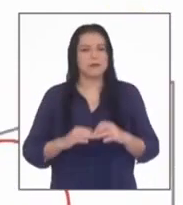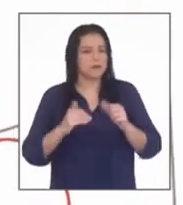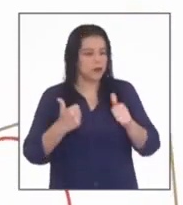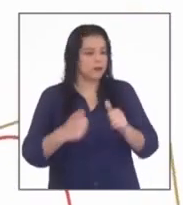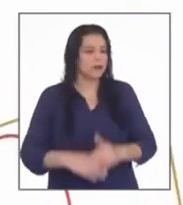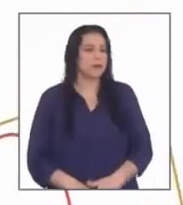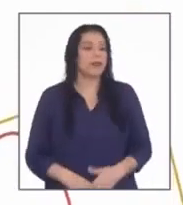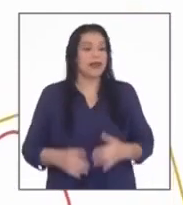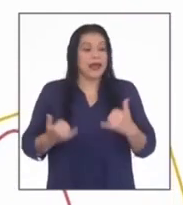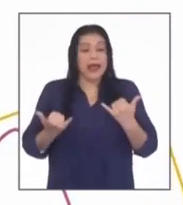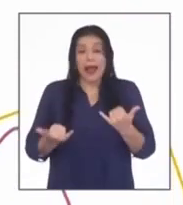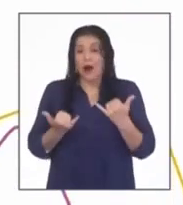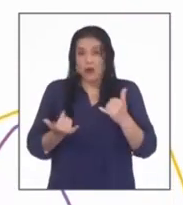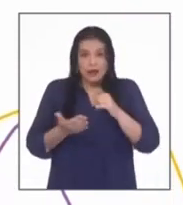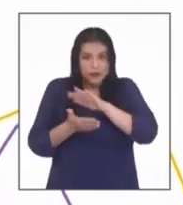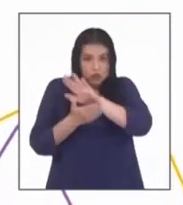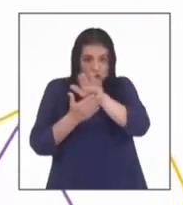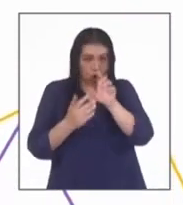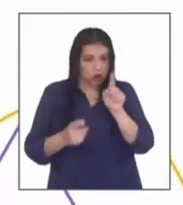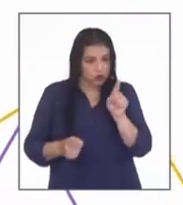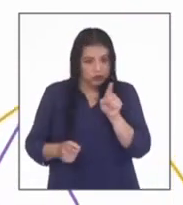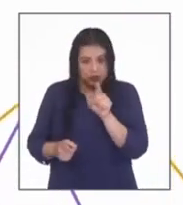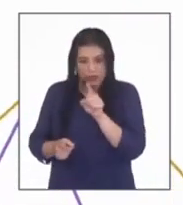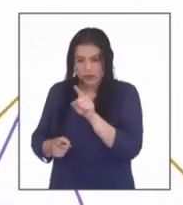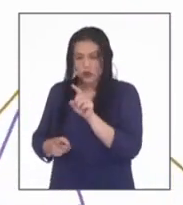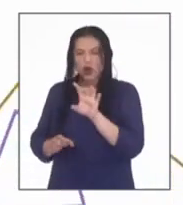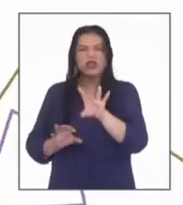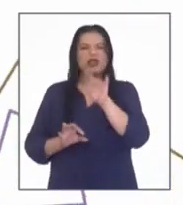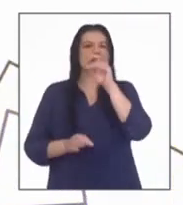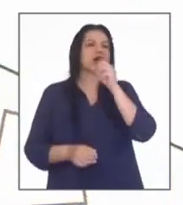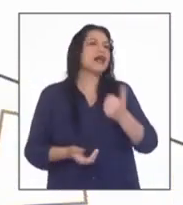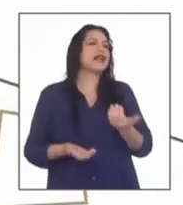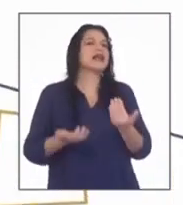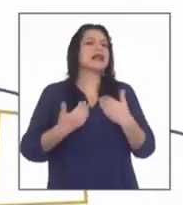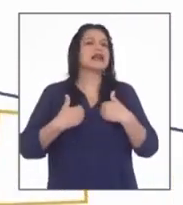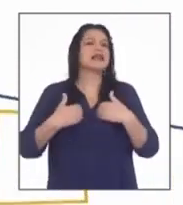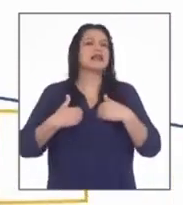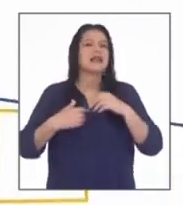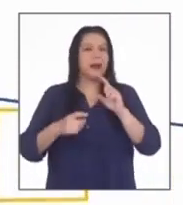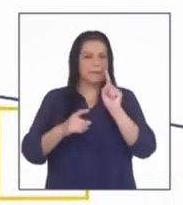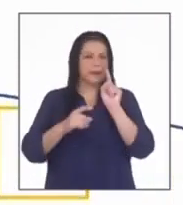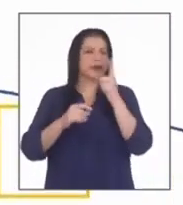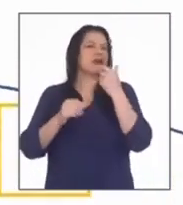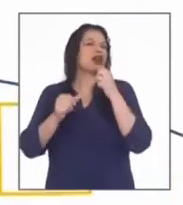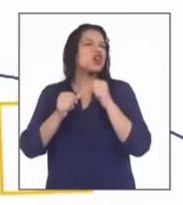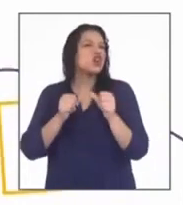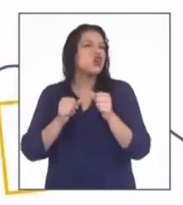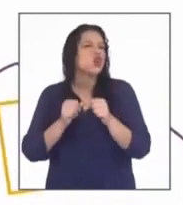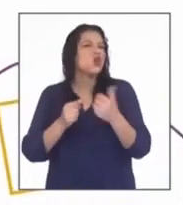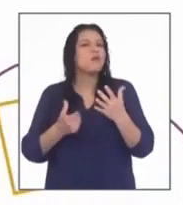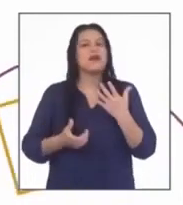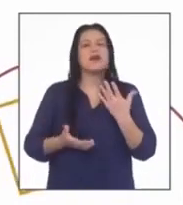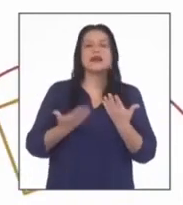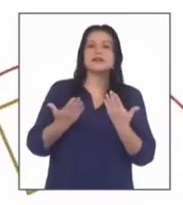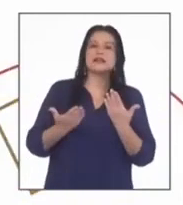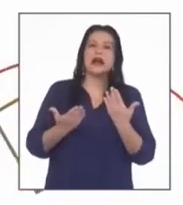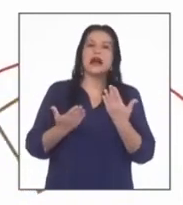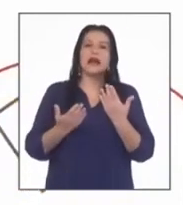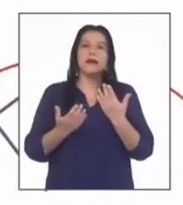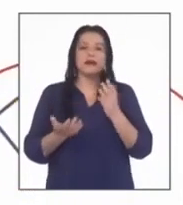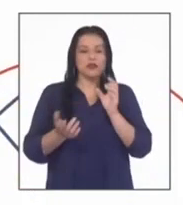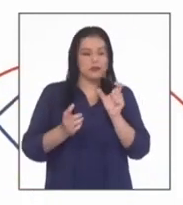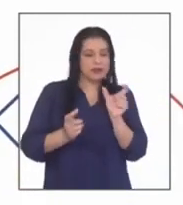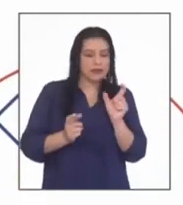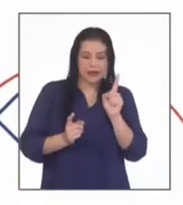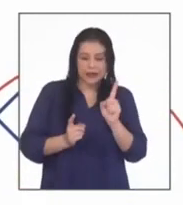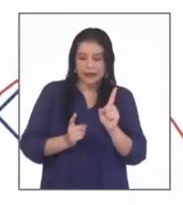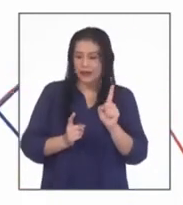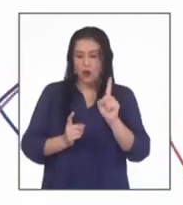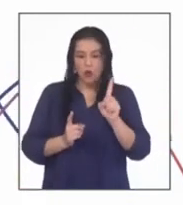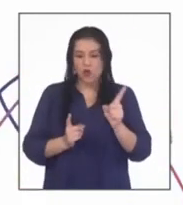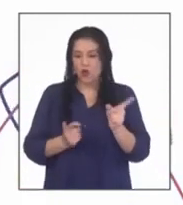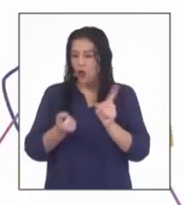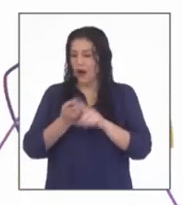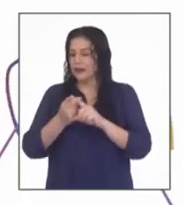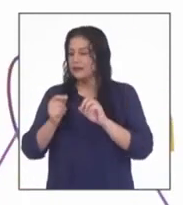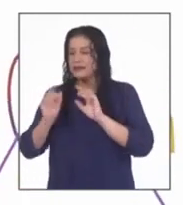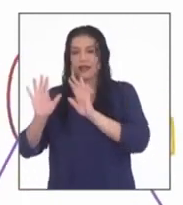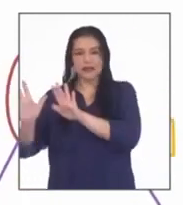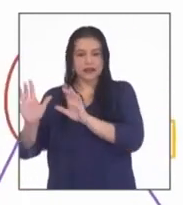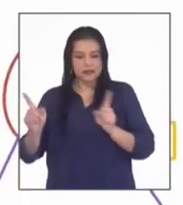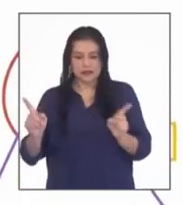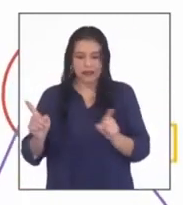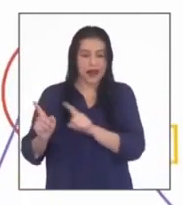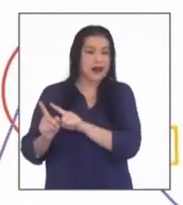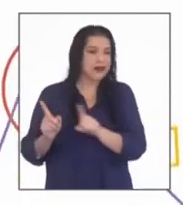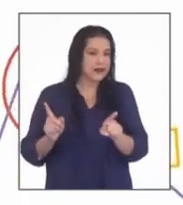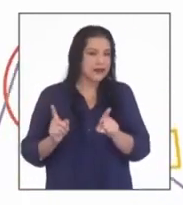bien. Ahora de todos ellos, identifica al que tiene como primer factor un número que está entre el 1 y el 10. Lo